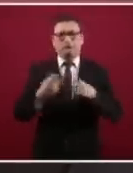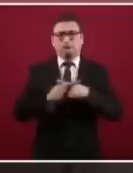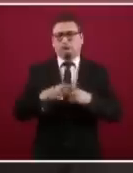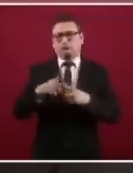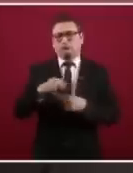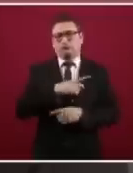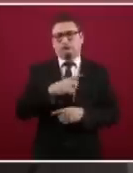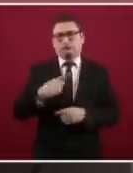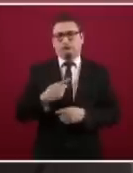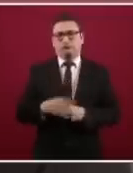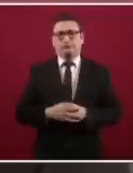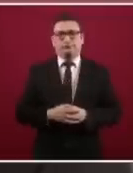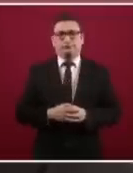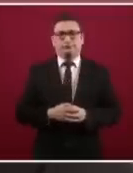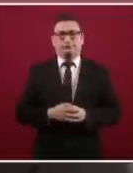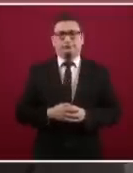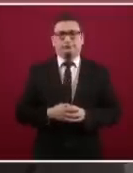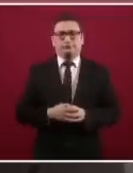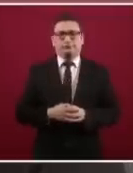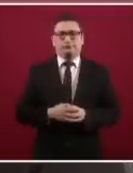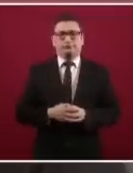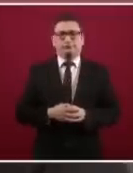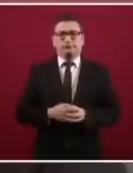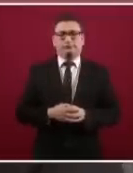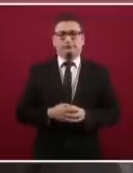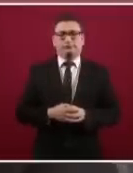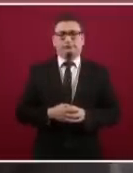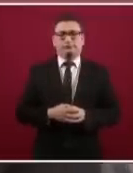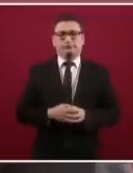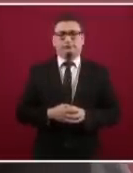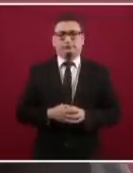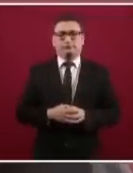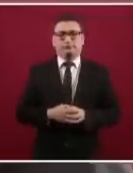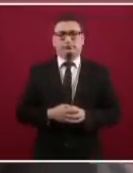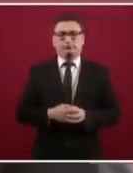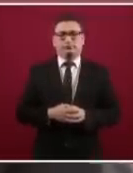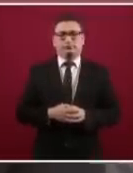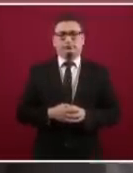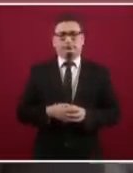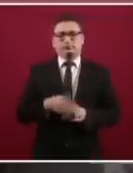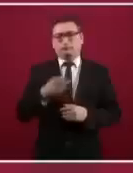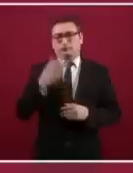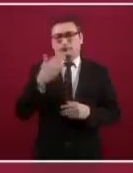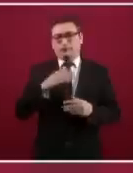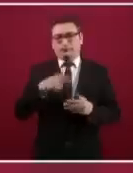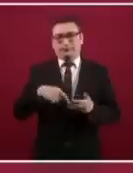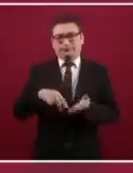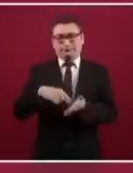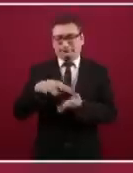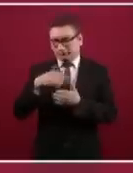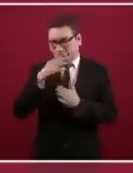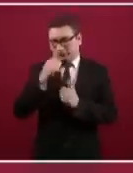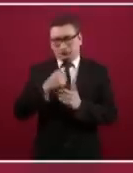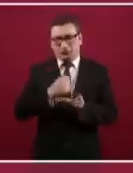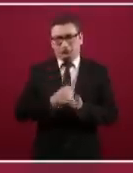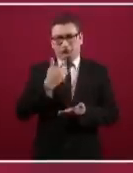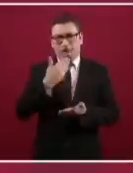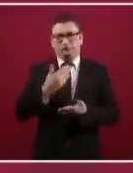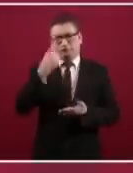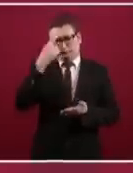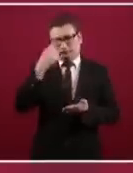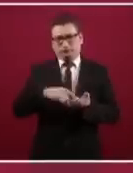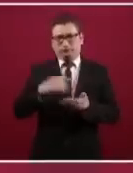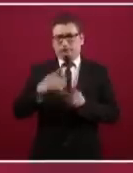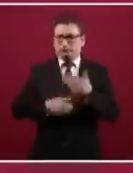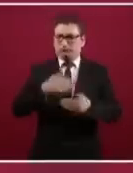lo que tiene relación con la aprobación del tratado. Creo que van bien las